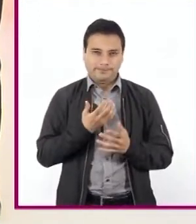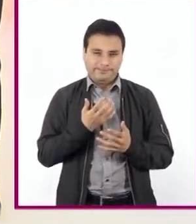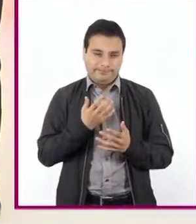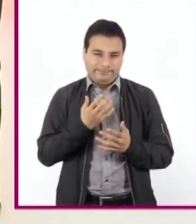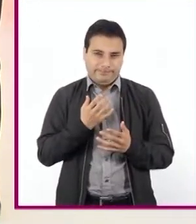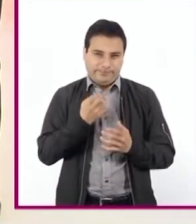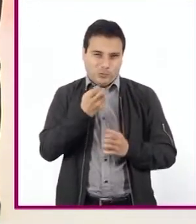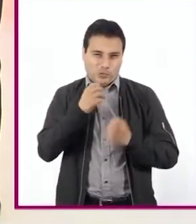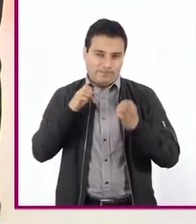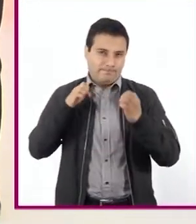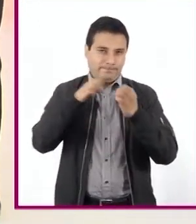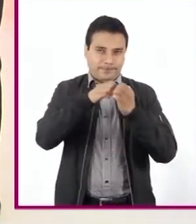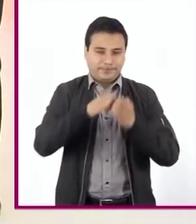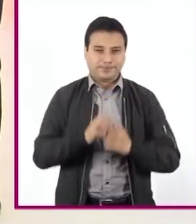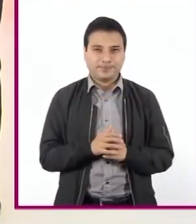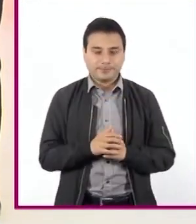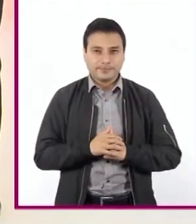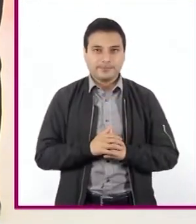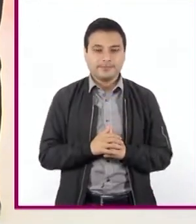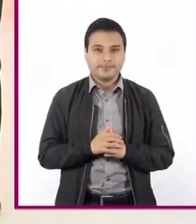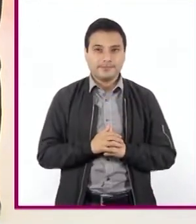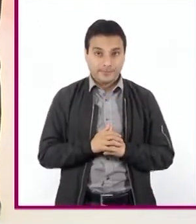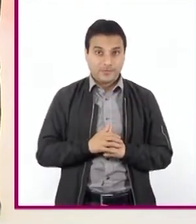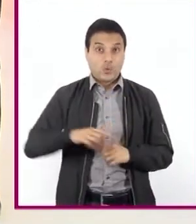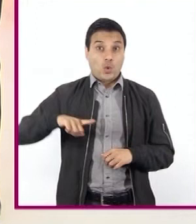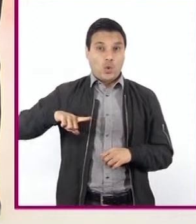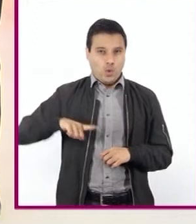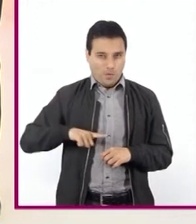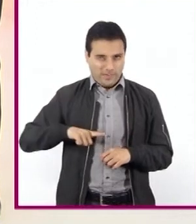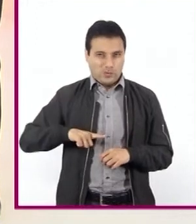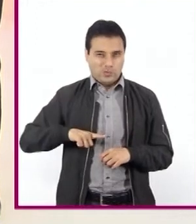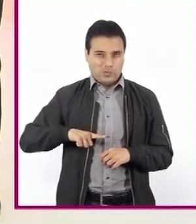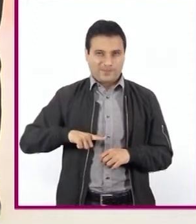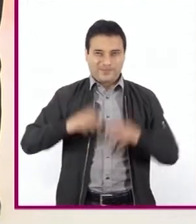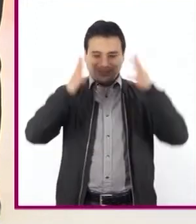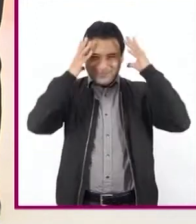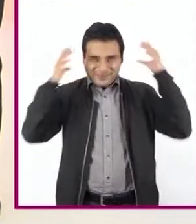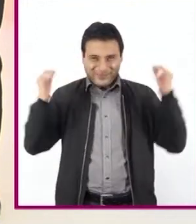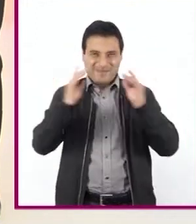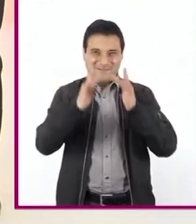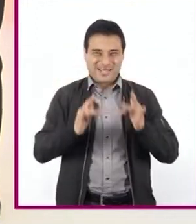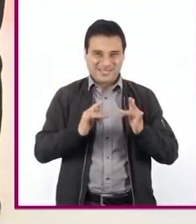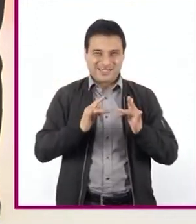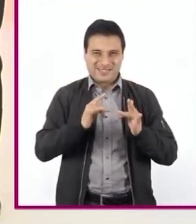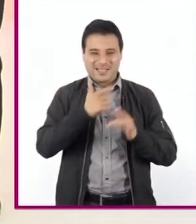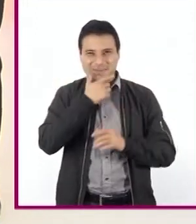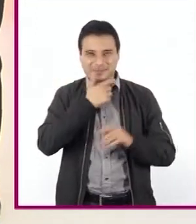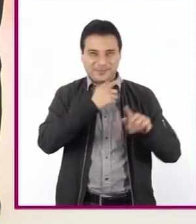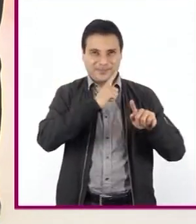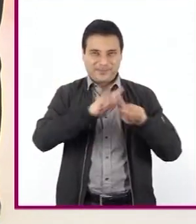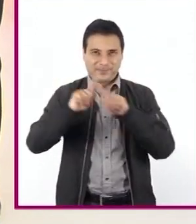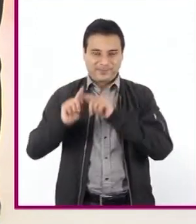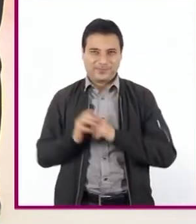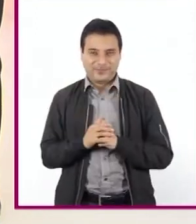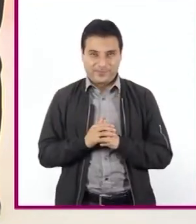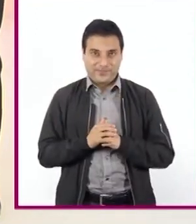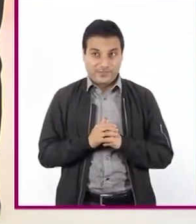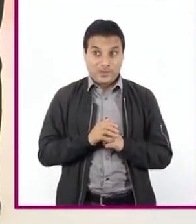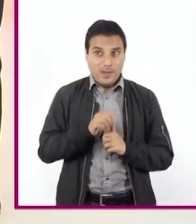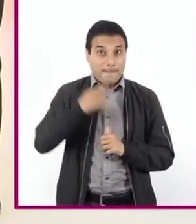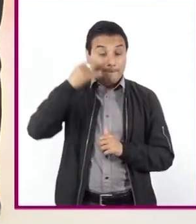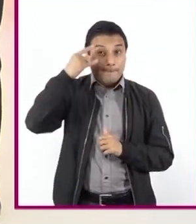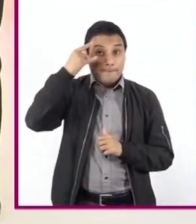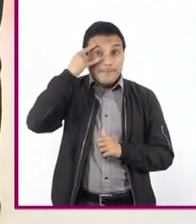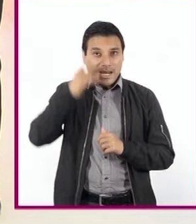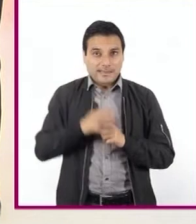enemigos. Por tanto, gobiernos europeos y compañías comerciales utilizaron los servicios de